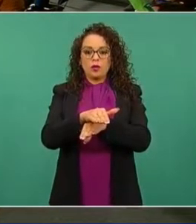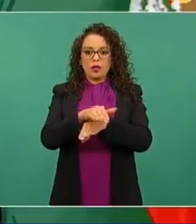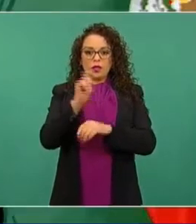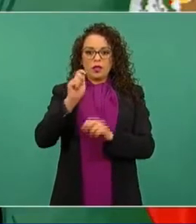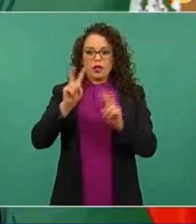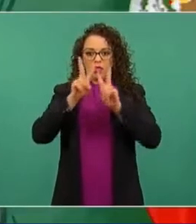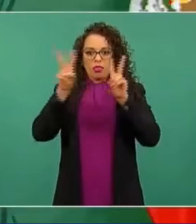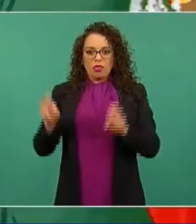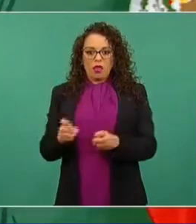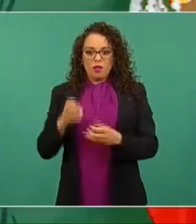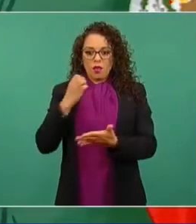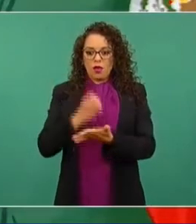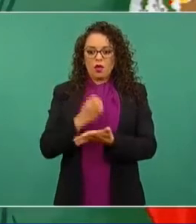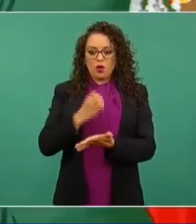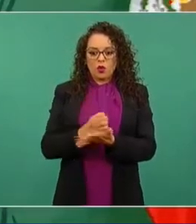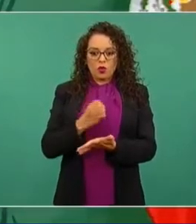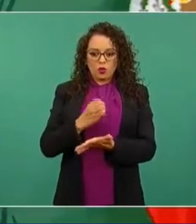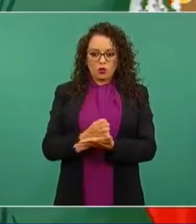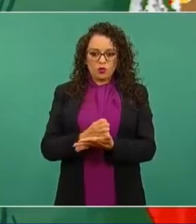económico,